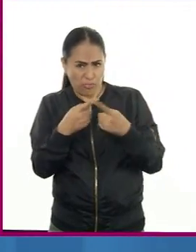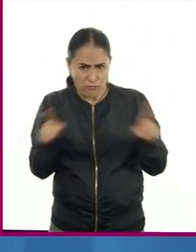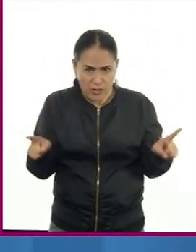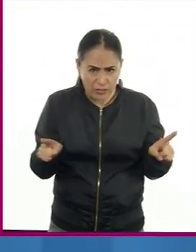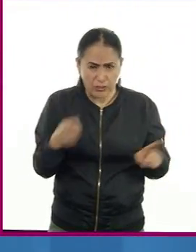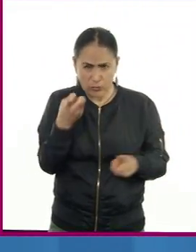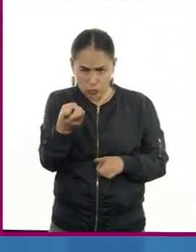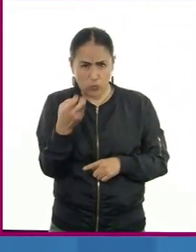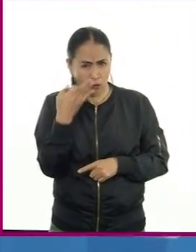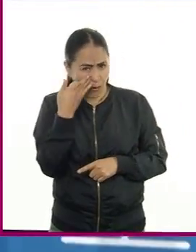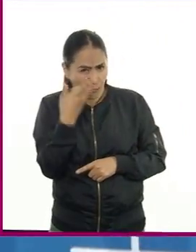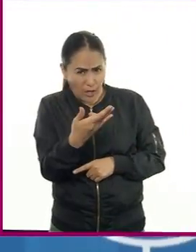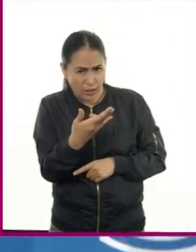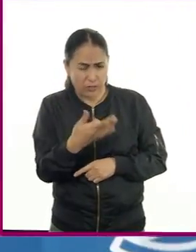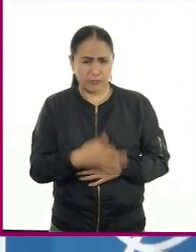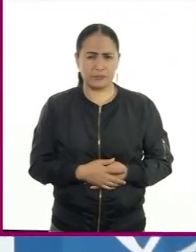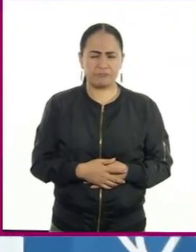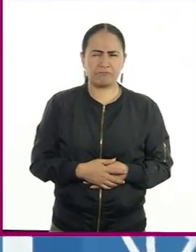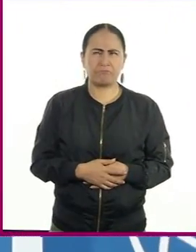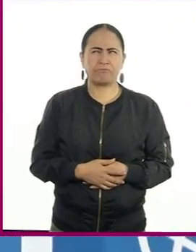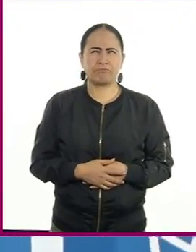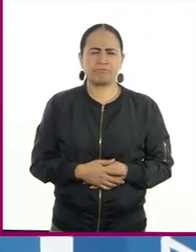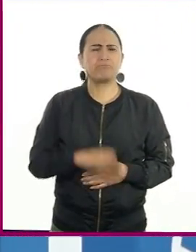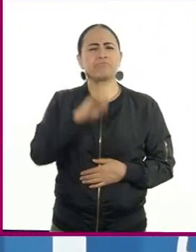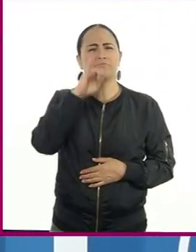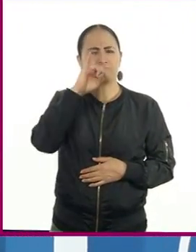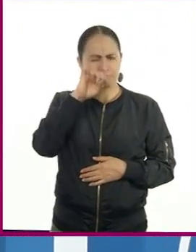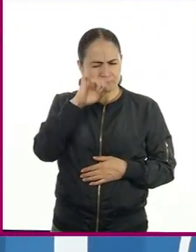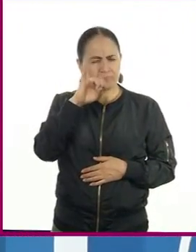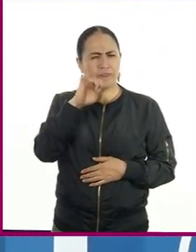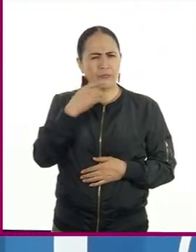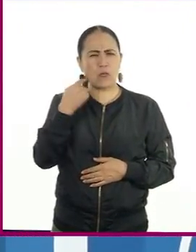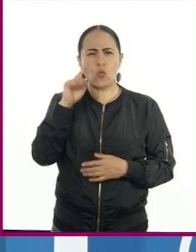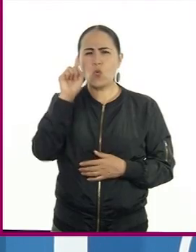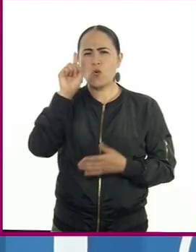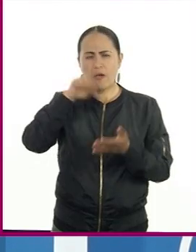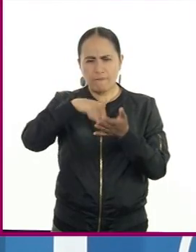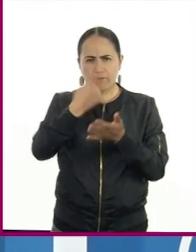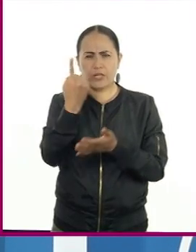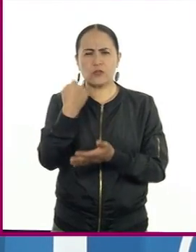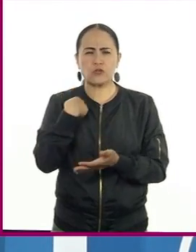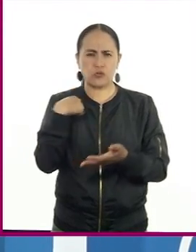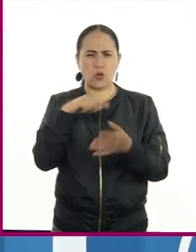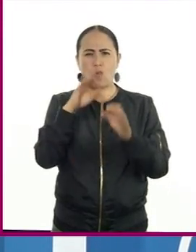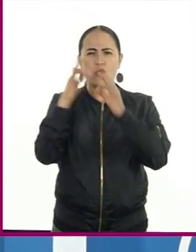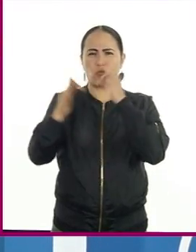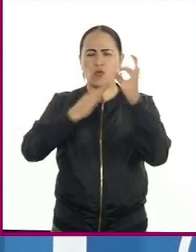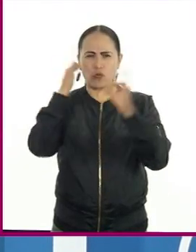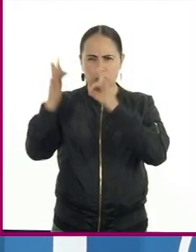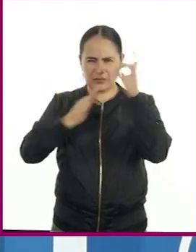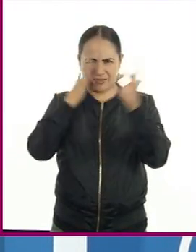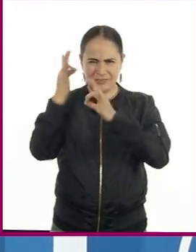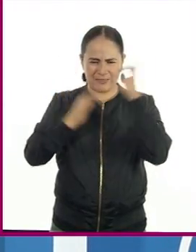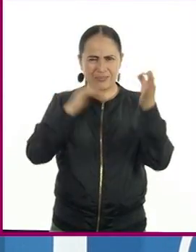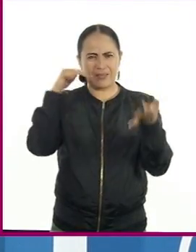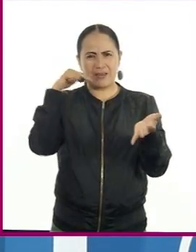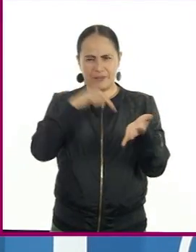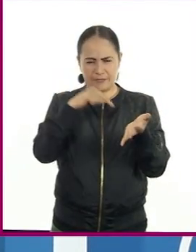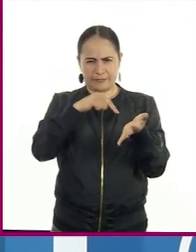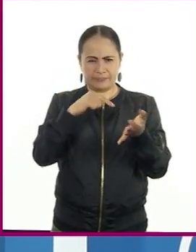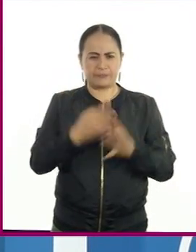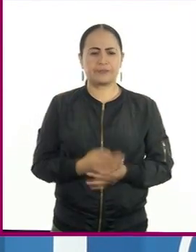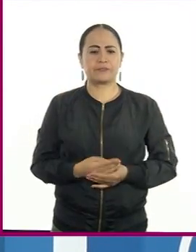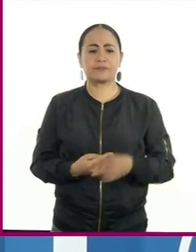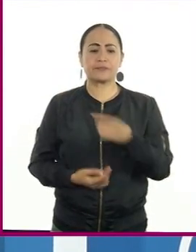Sí, maestro. Ahora que lo preguntas, te comento que en una ocasión leí una noticia en la que se mencionaba que